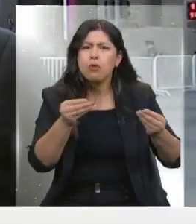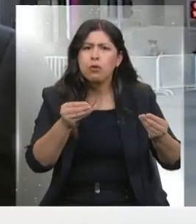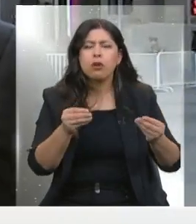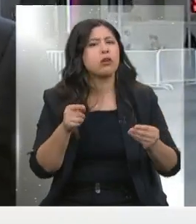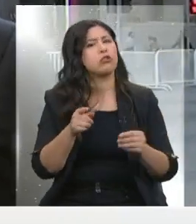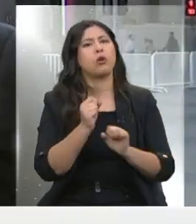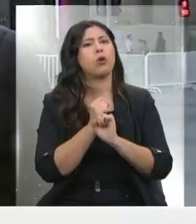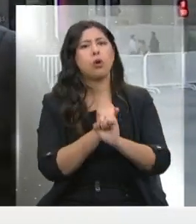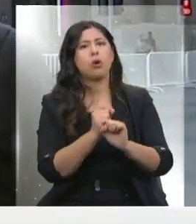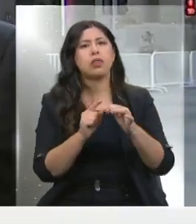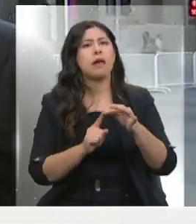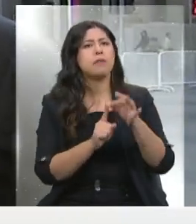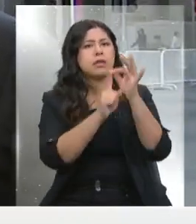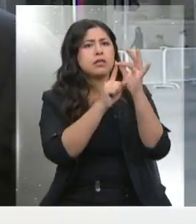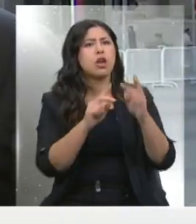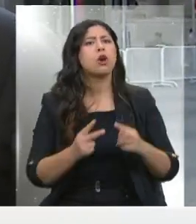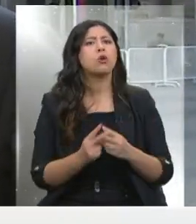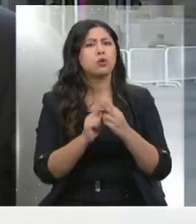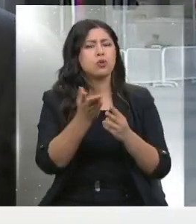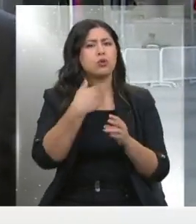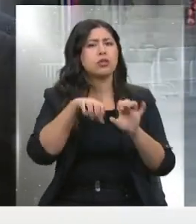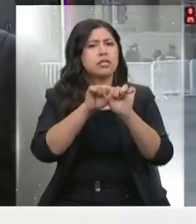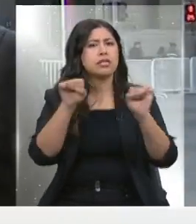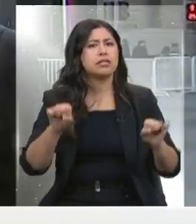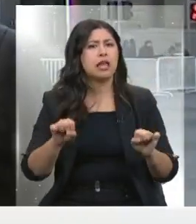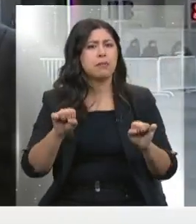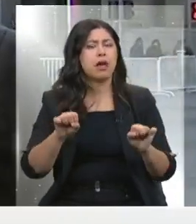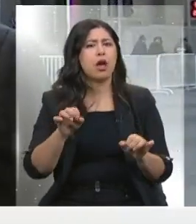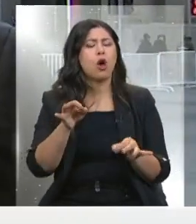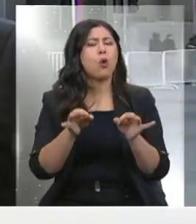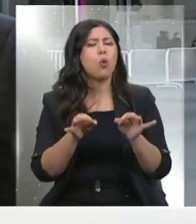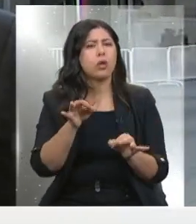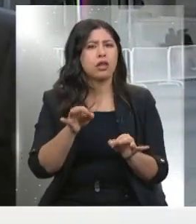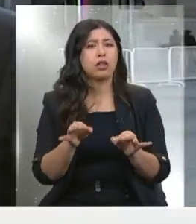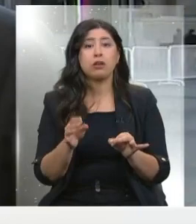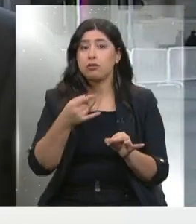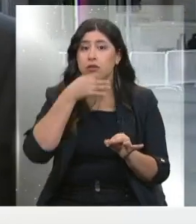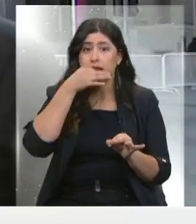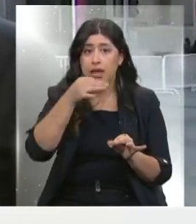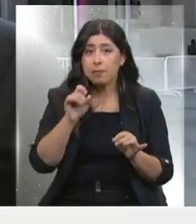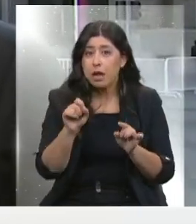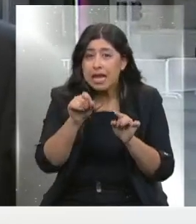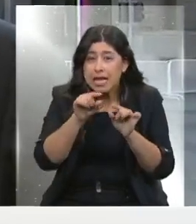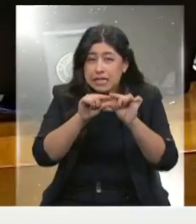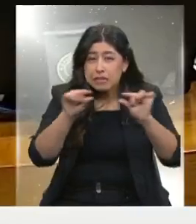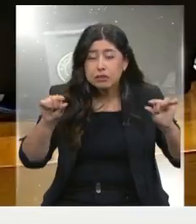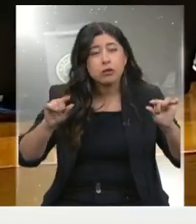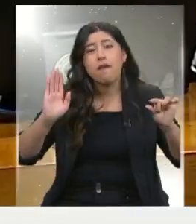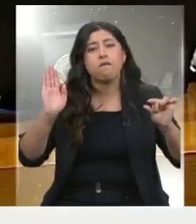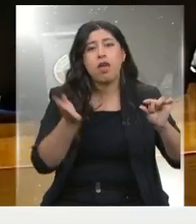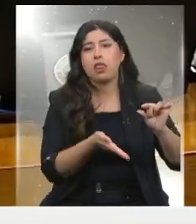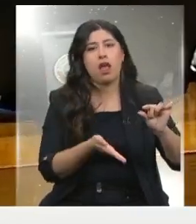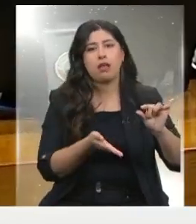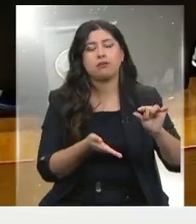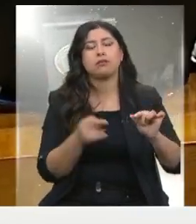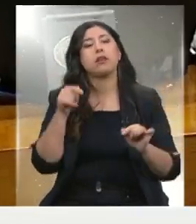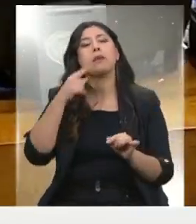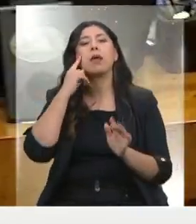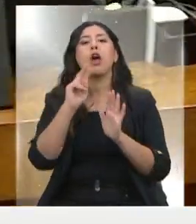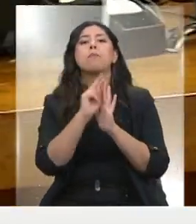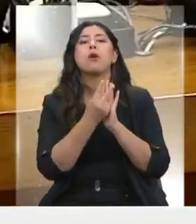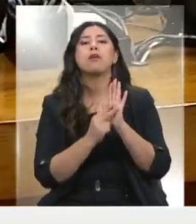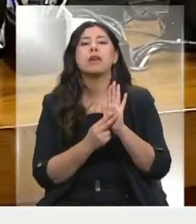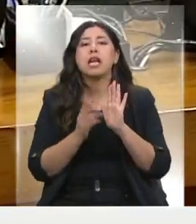en contra de los principios sobre los cuales se ha construido nuestro sistema jurídico. Desde el primer día dijimos que ese punto en particular lo íbamos a vetar. Pero para que las